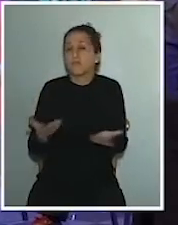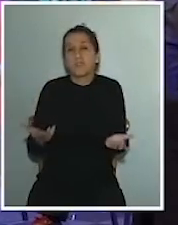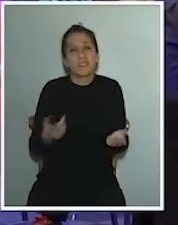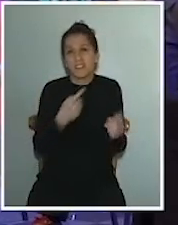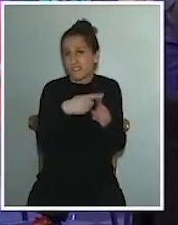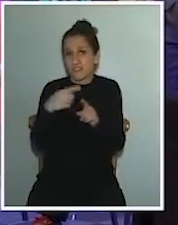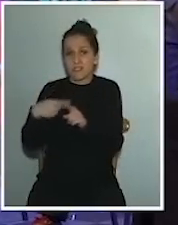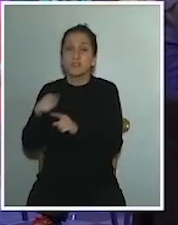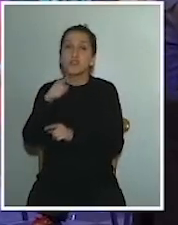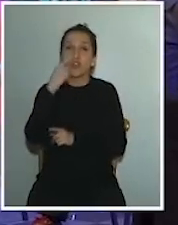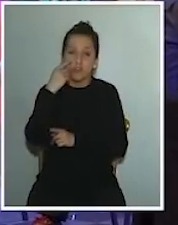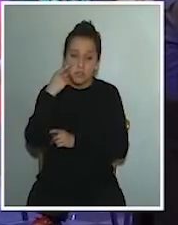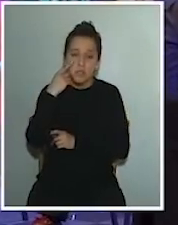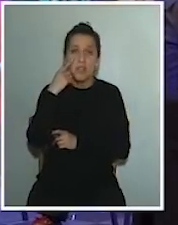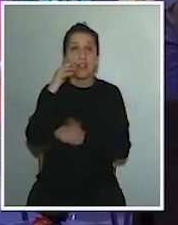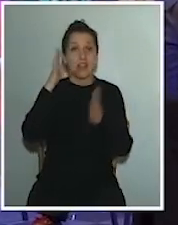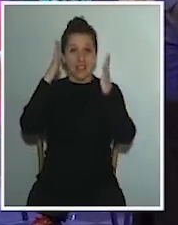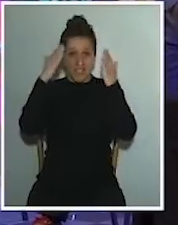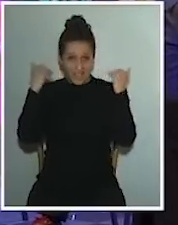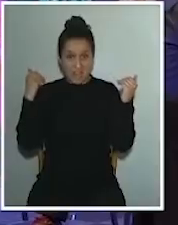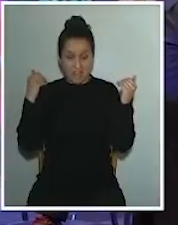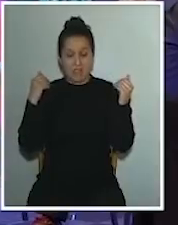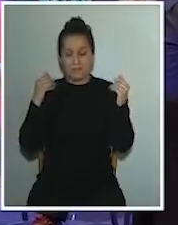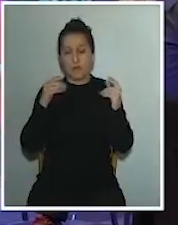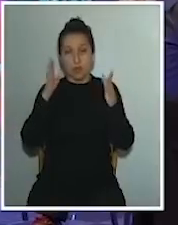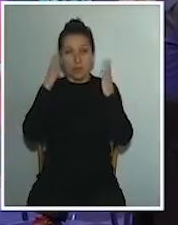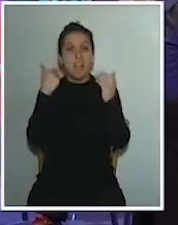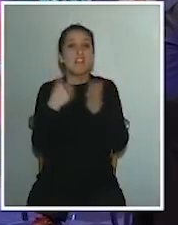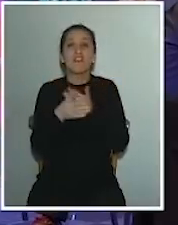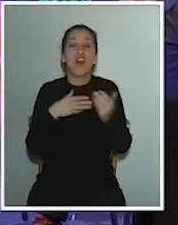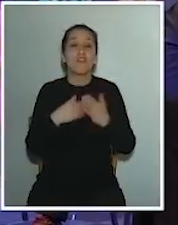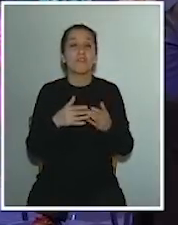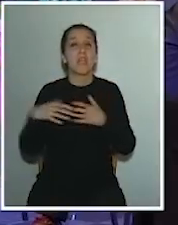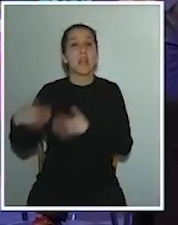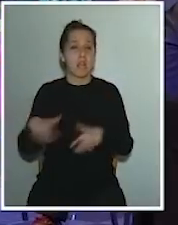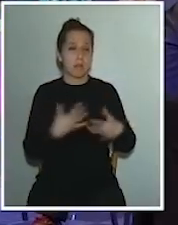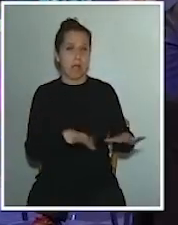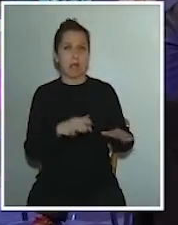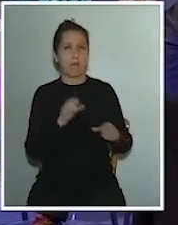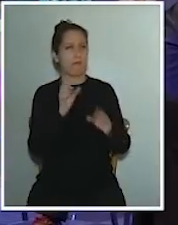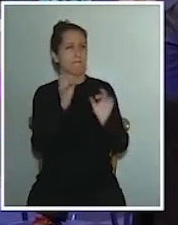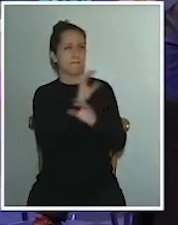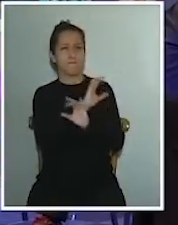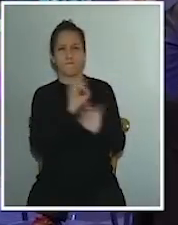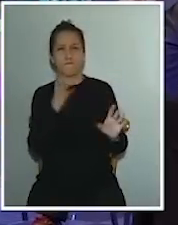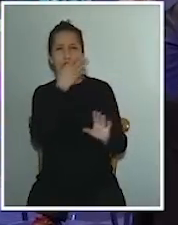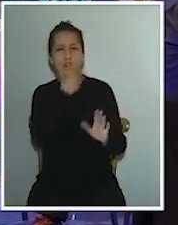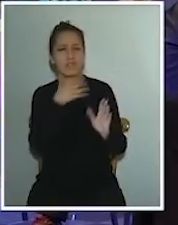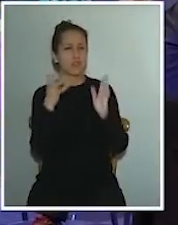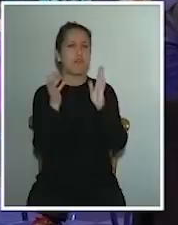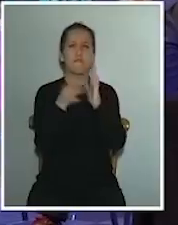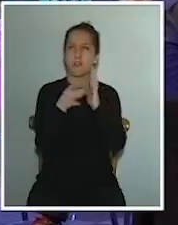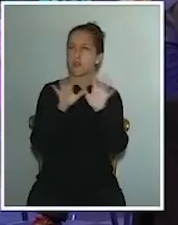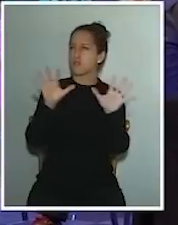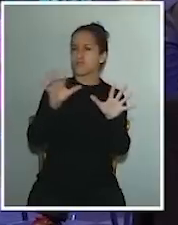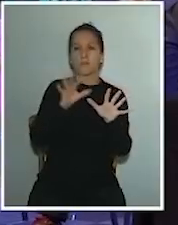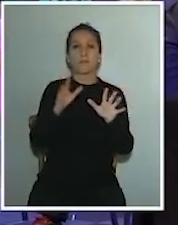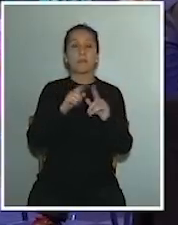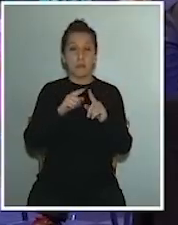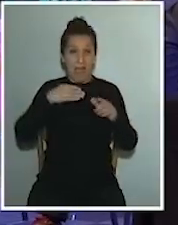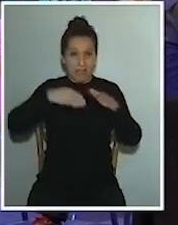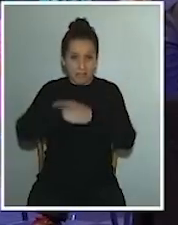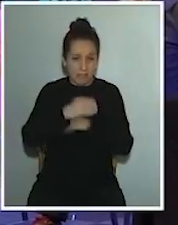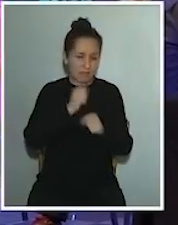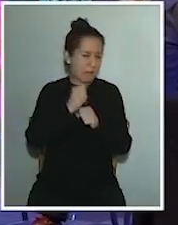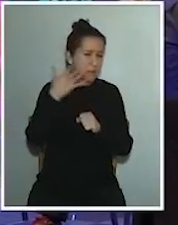si ustedes conocen el hospital de isla Pascua se llueve tiene una forma de obra unos vidrios transparentes preciosos pero no funciona porque se llueve y porque el sol encandila